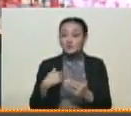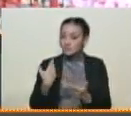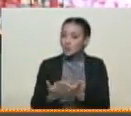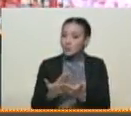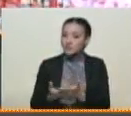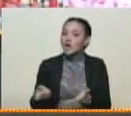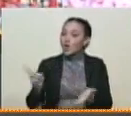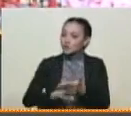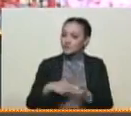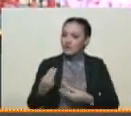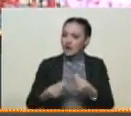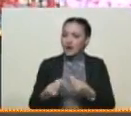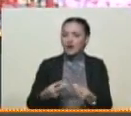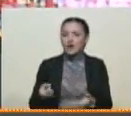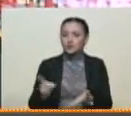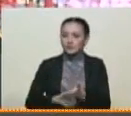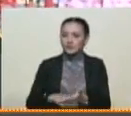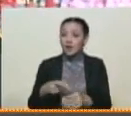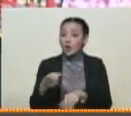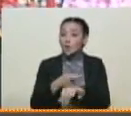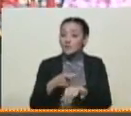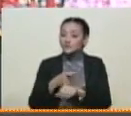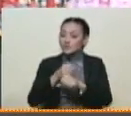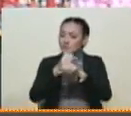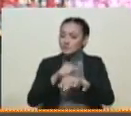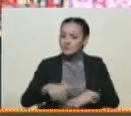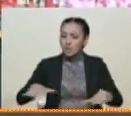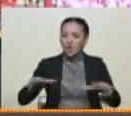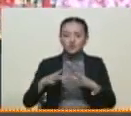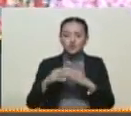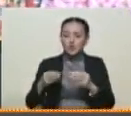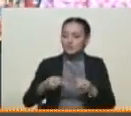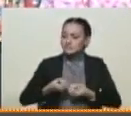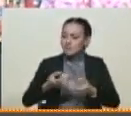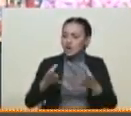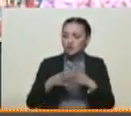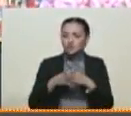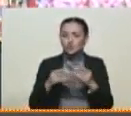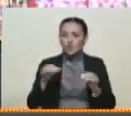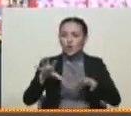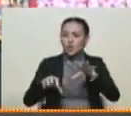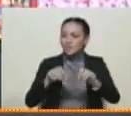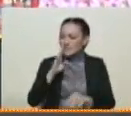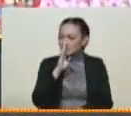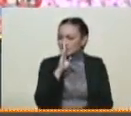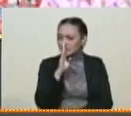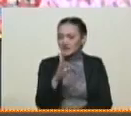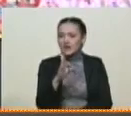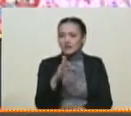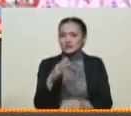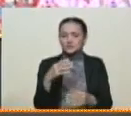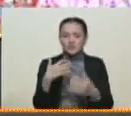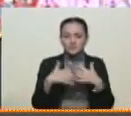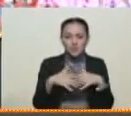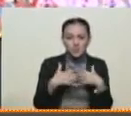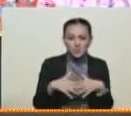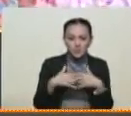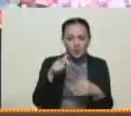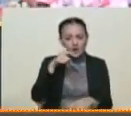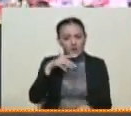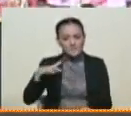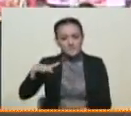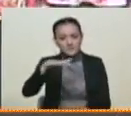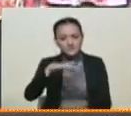lo retomáramos. Desde la gobernación pondremos toda la logística para comprarle directo a nuestros productores,